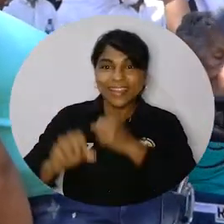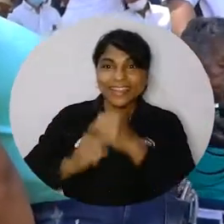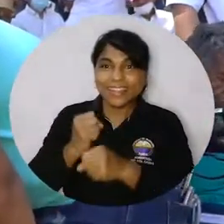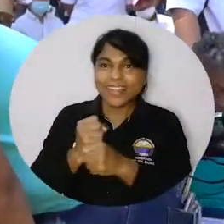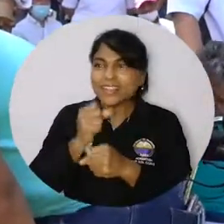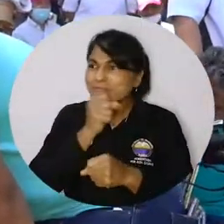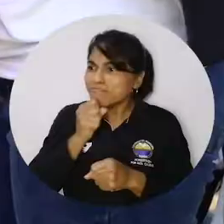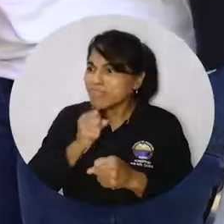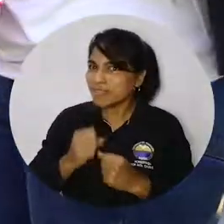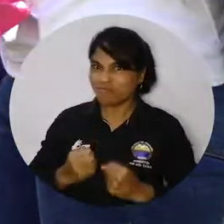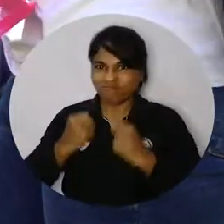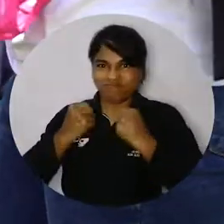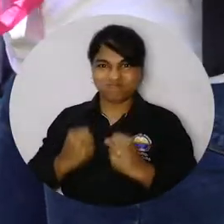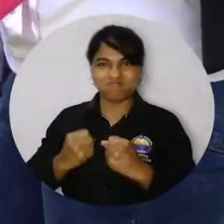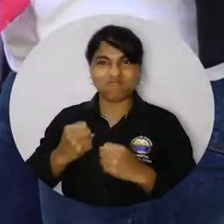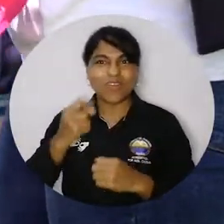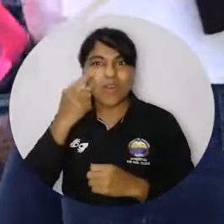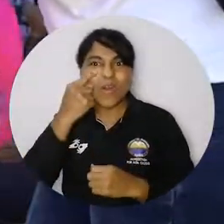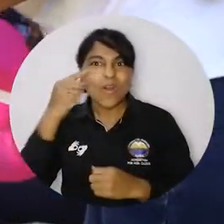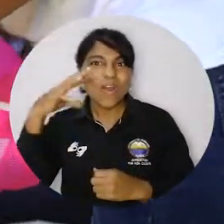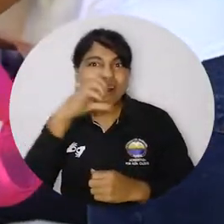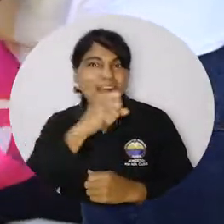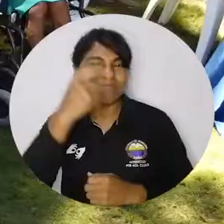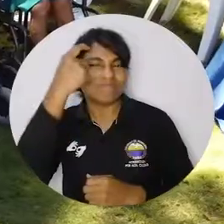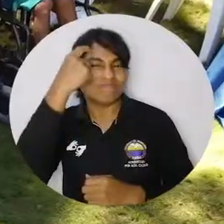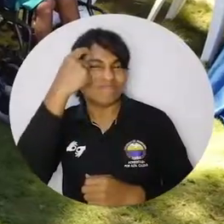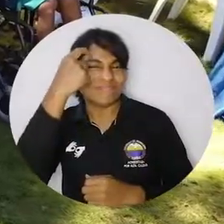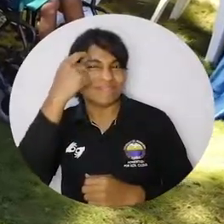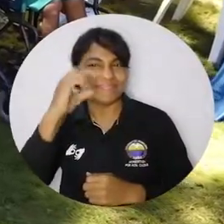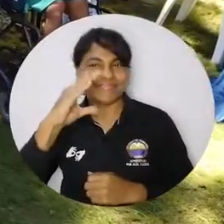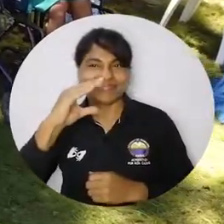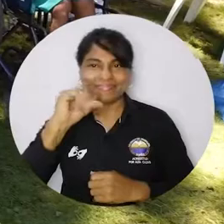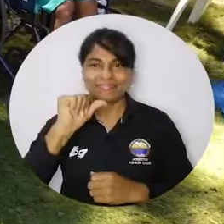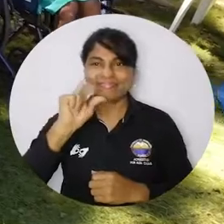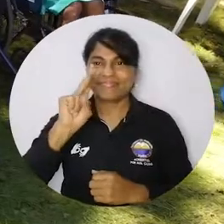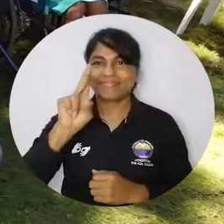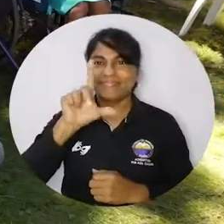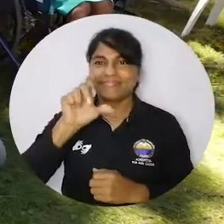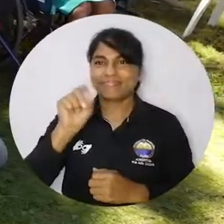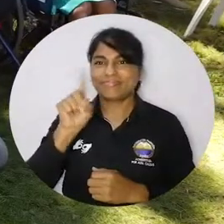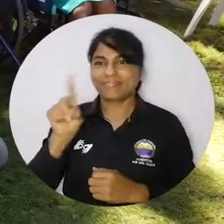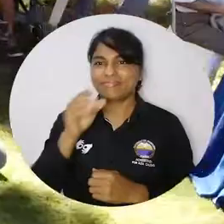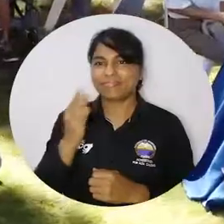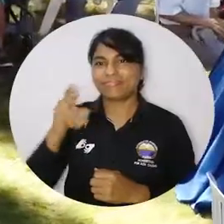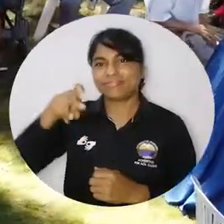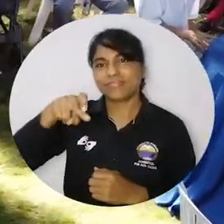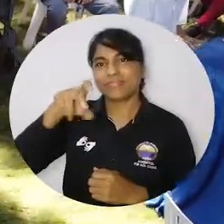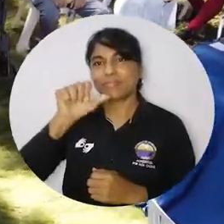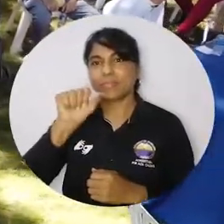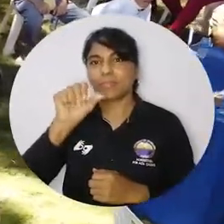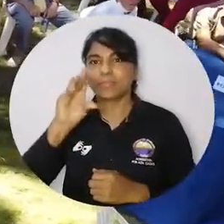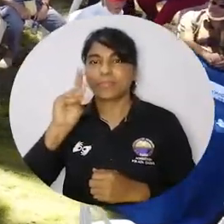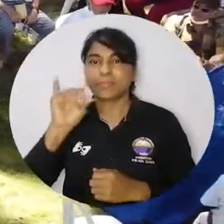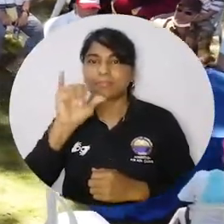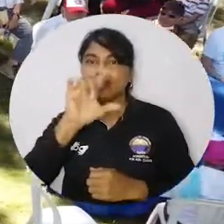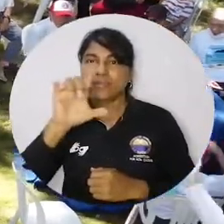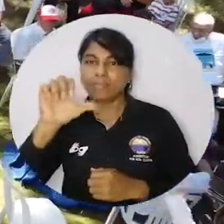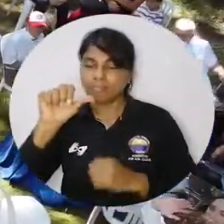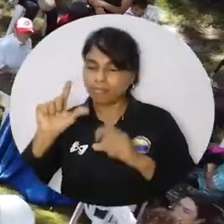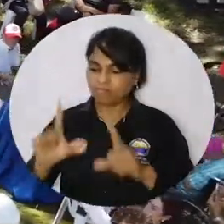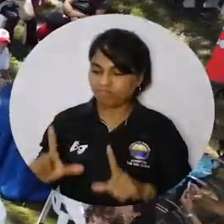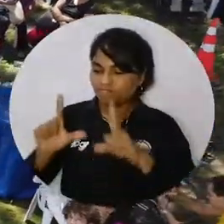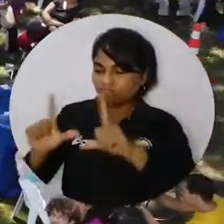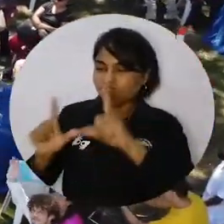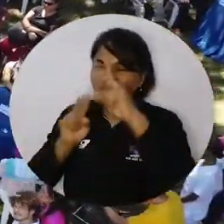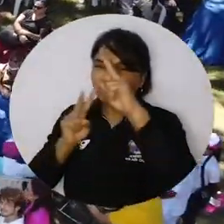A sus 83 años, lleno de vitalidad y con una mirada que refleja sabiduría, Carlos Rodolfo Padilla fue condecorado con diploma al mérito